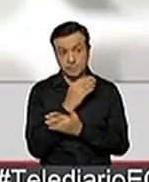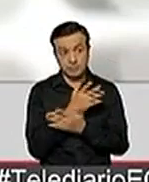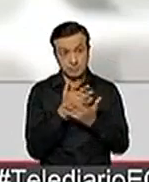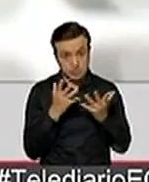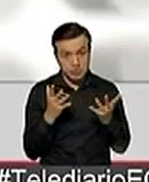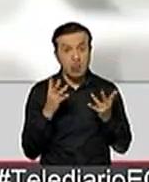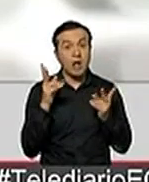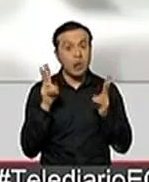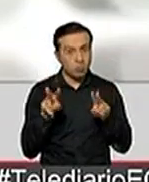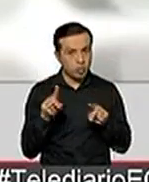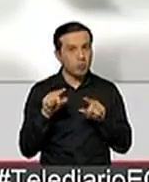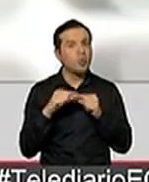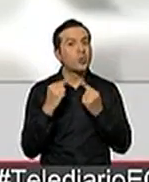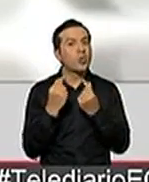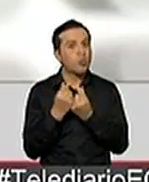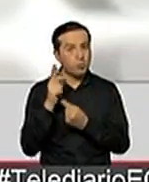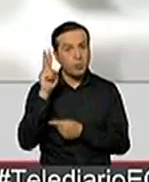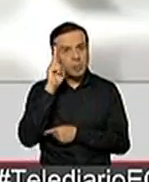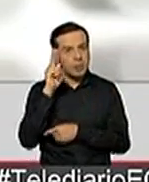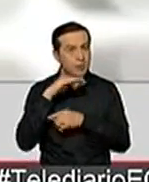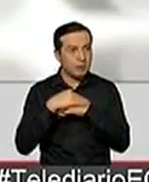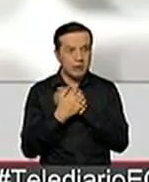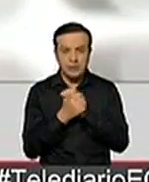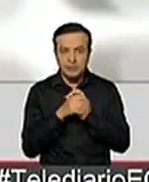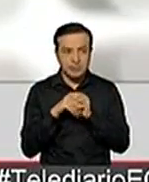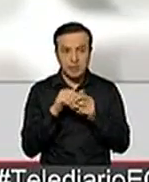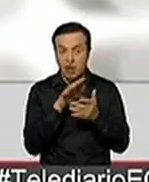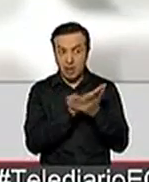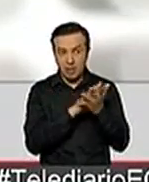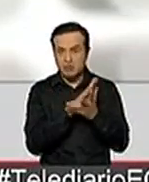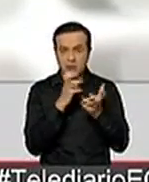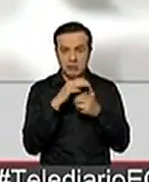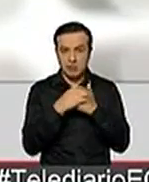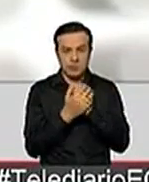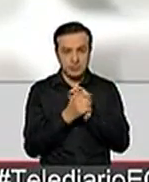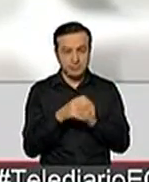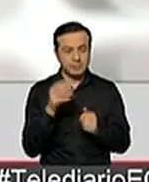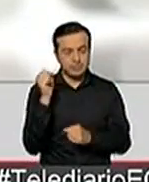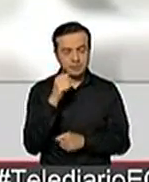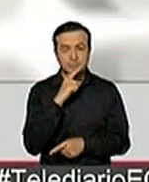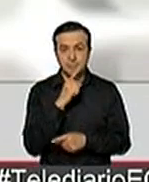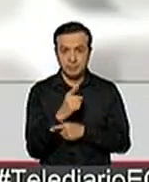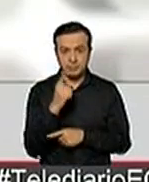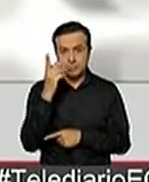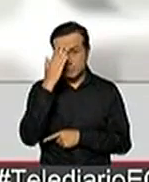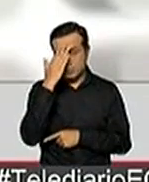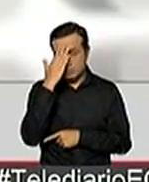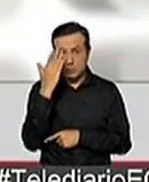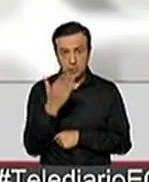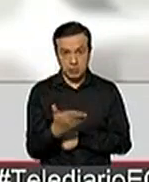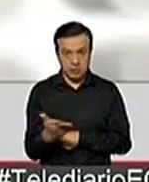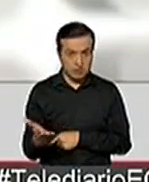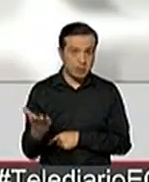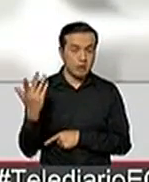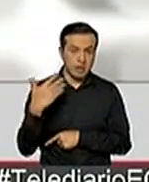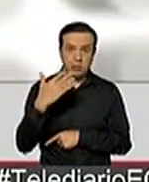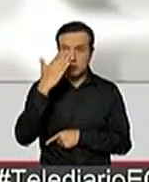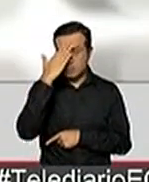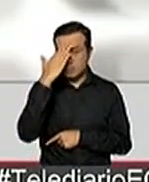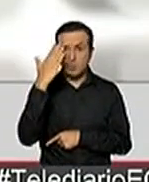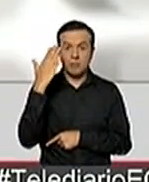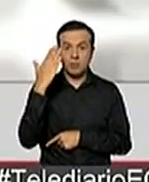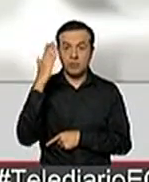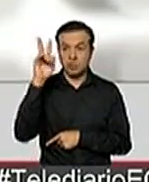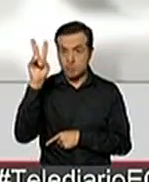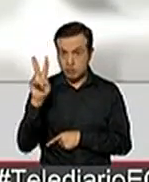que existen grupos que quieren lucrar de este caos. No podemos dejar de mencionar al elefante blanco en la mesa. Existe un régimen